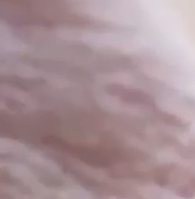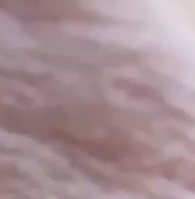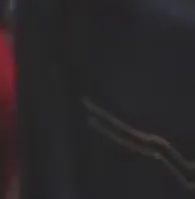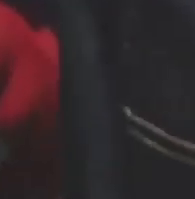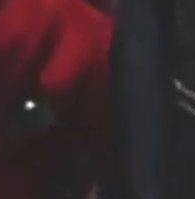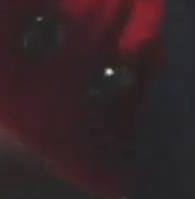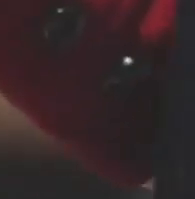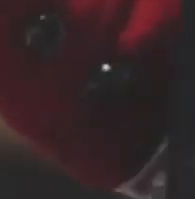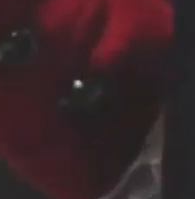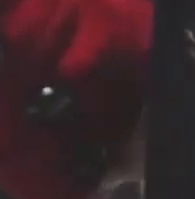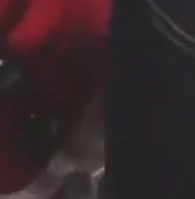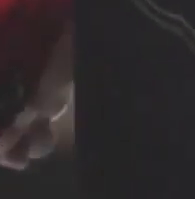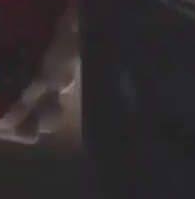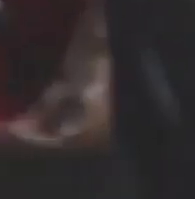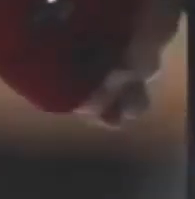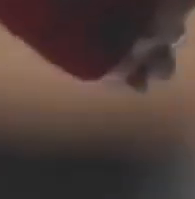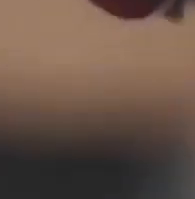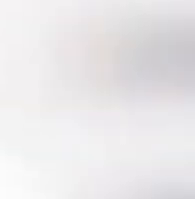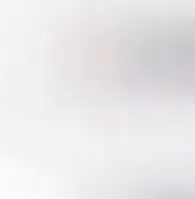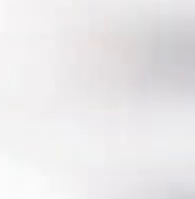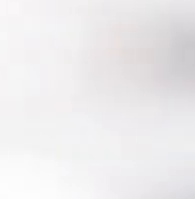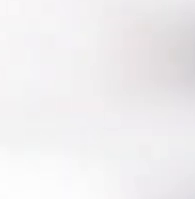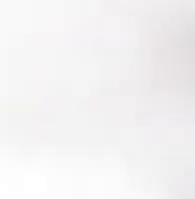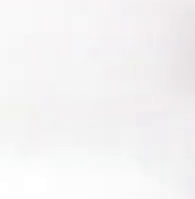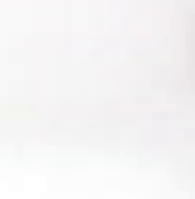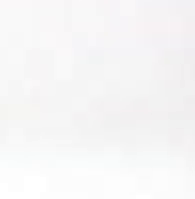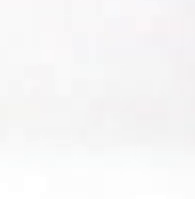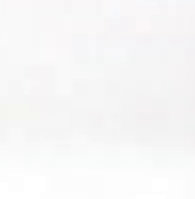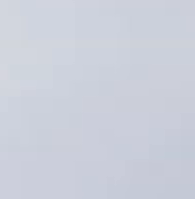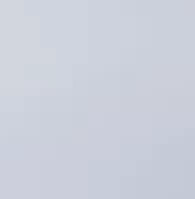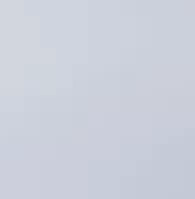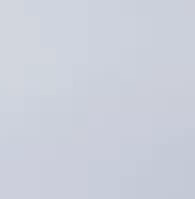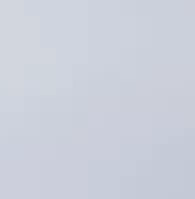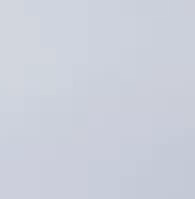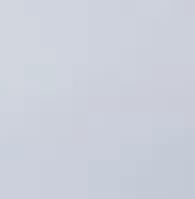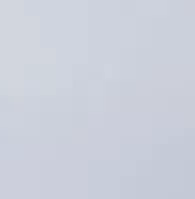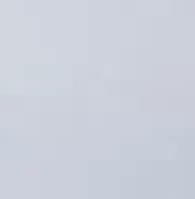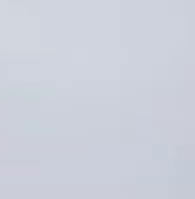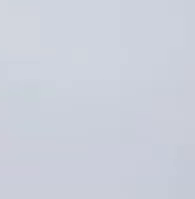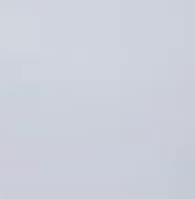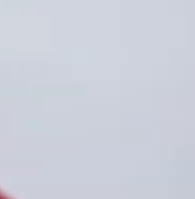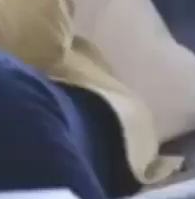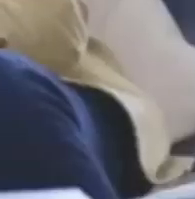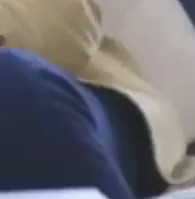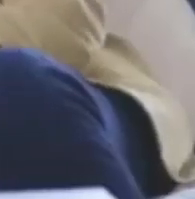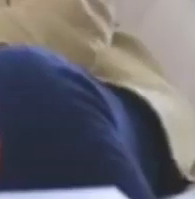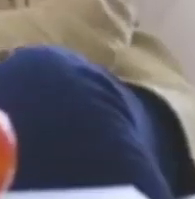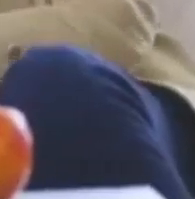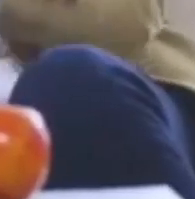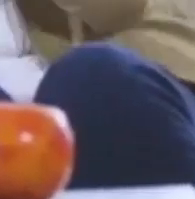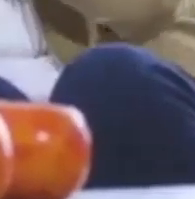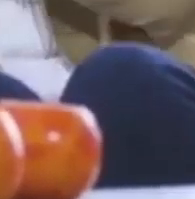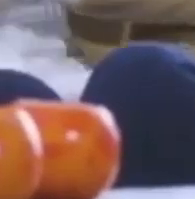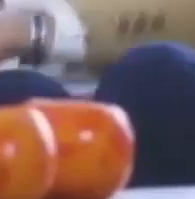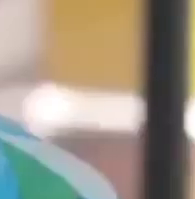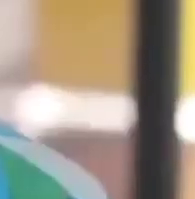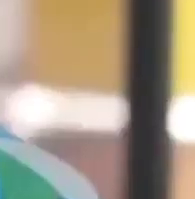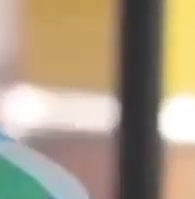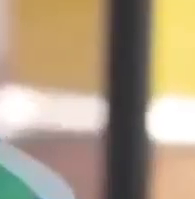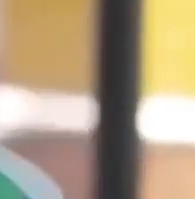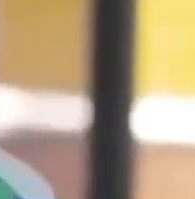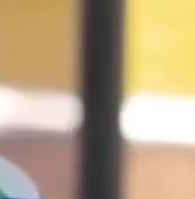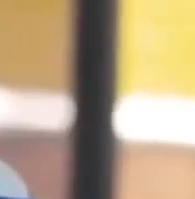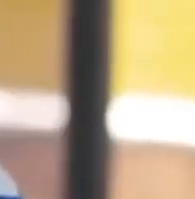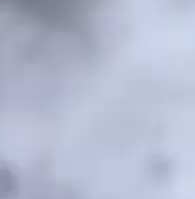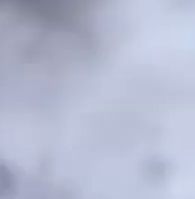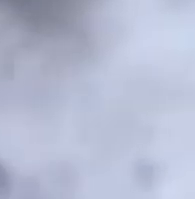Los adultos mayores son la población más vulnerable frente al coronavirus. Si vives con un adulto mayor, refuerza medidas de prevención en tu familia, como